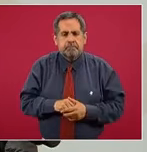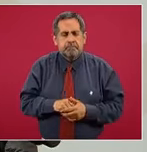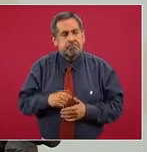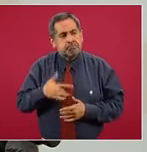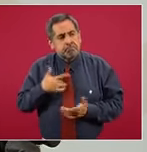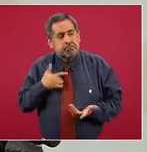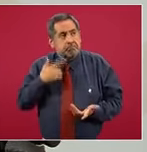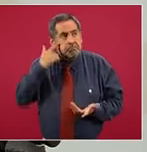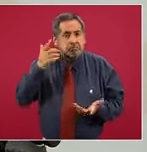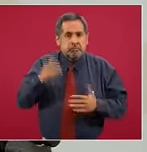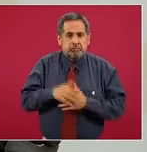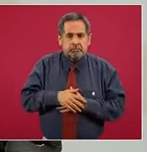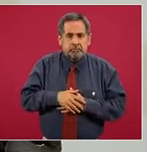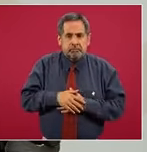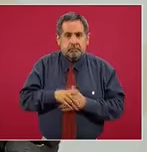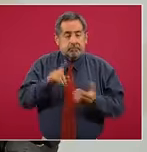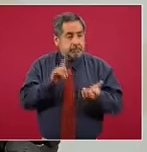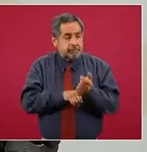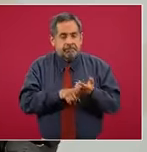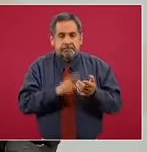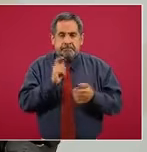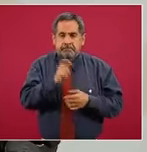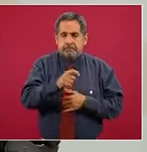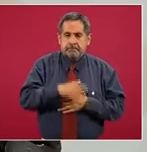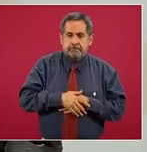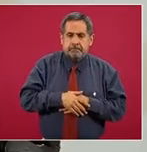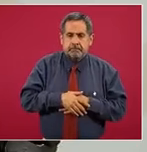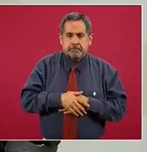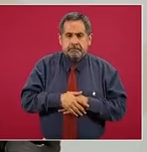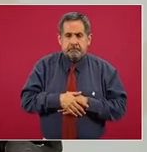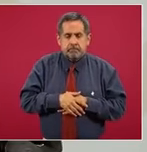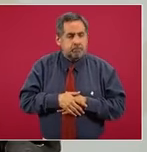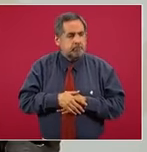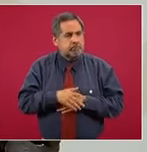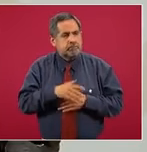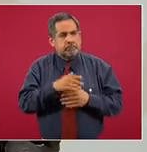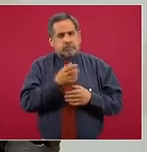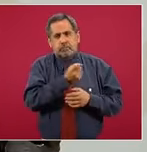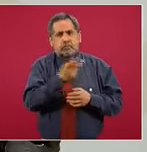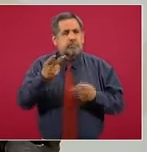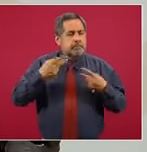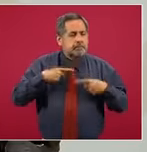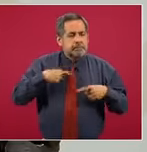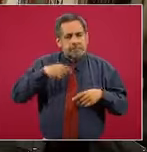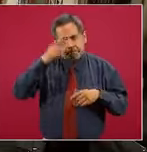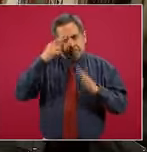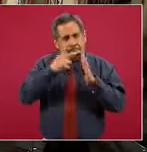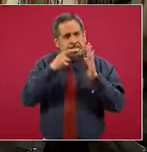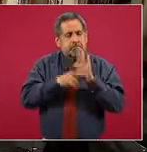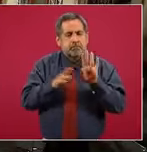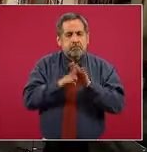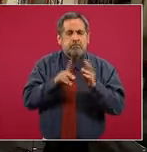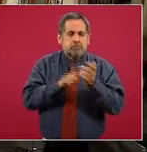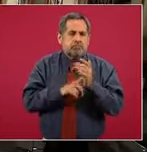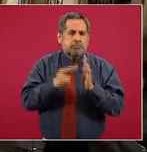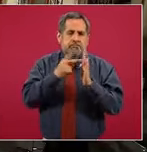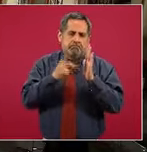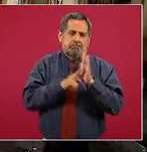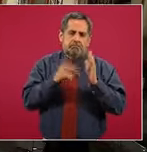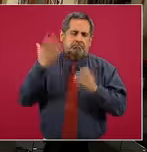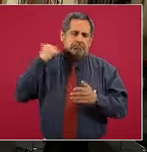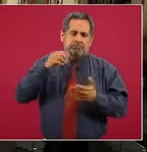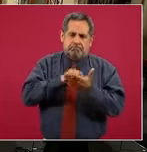asumo que la base, el piso, lo mínimo que tomaron fue el protocolo